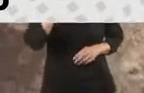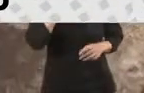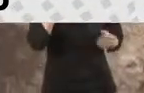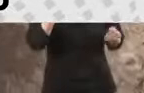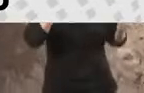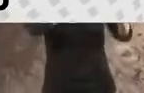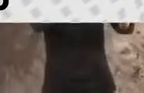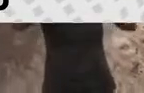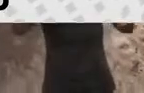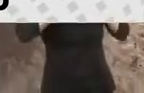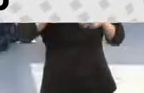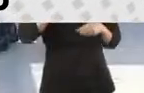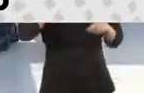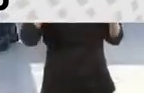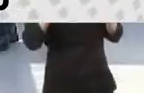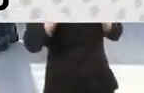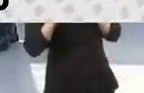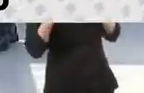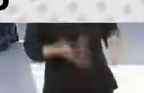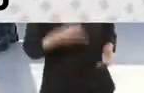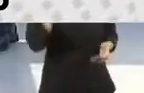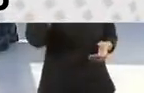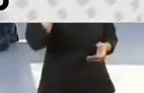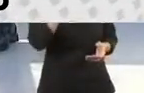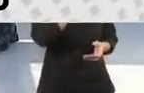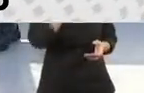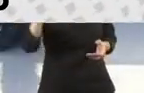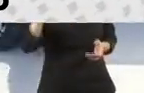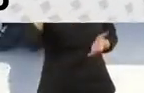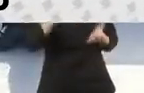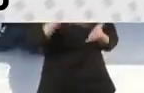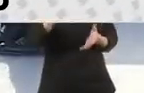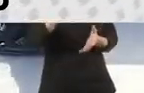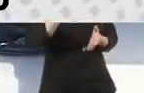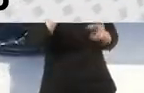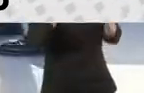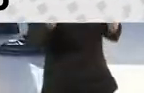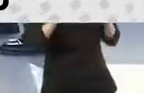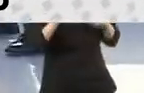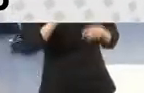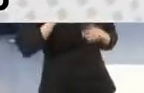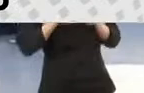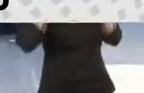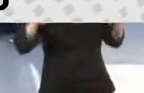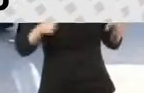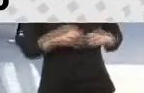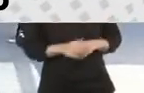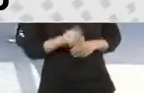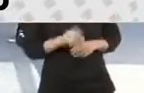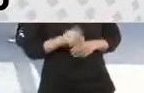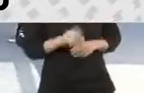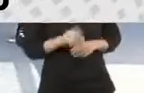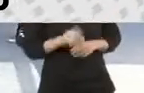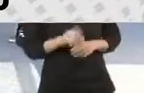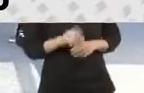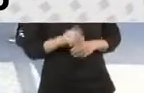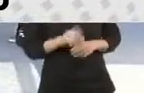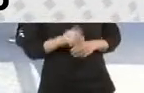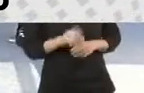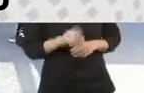que falta de Saliqueló en adelante esté conectado. Pero además, hoy lo escuchaba